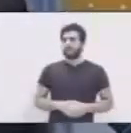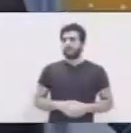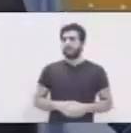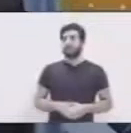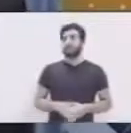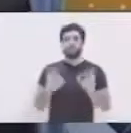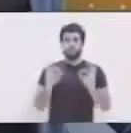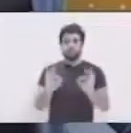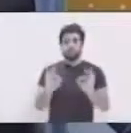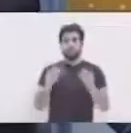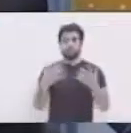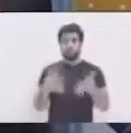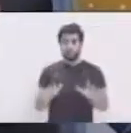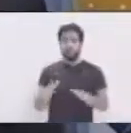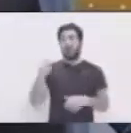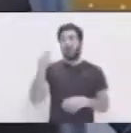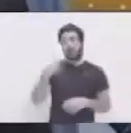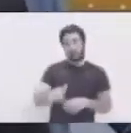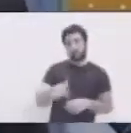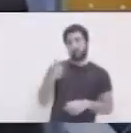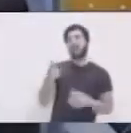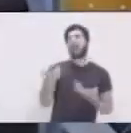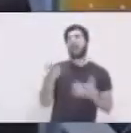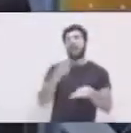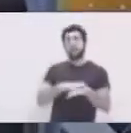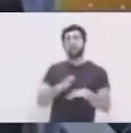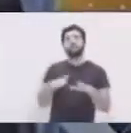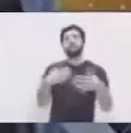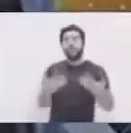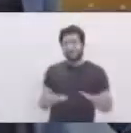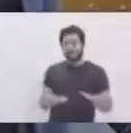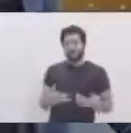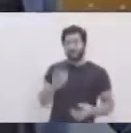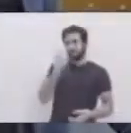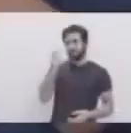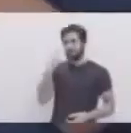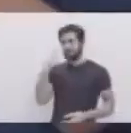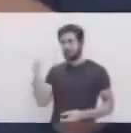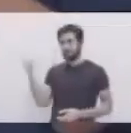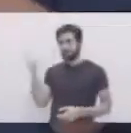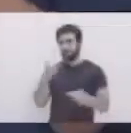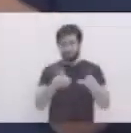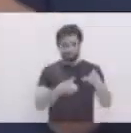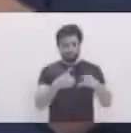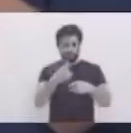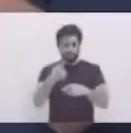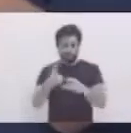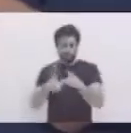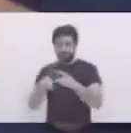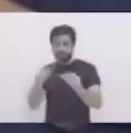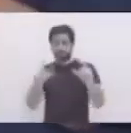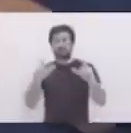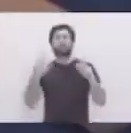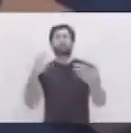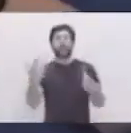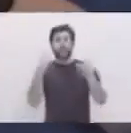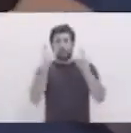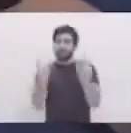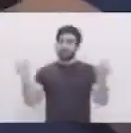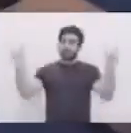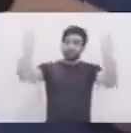una tira como esta que tengo acá. Y la vamos a partir en dos. Para que sean los cuernitos de nuestra